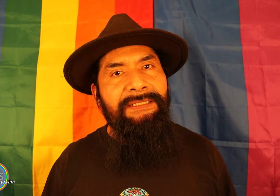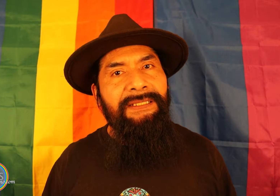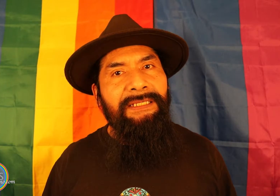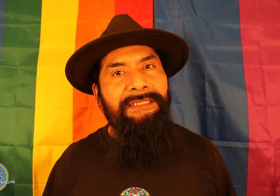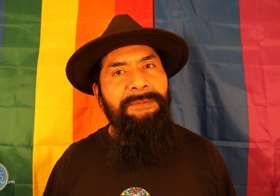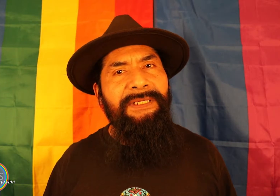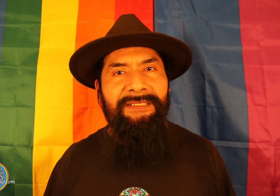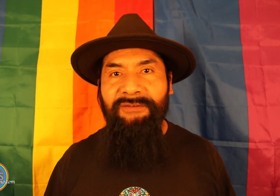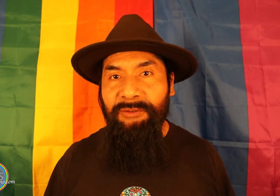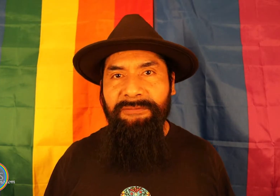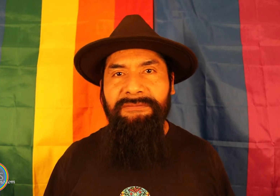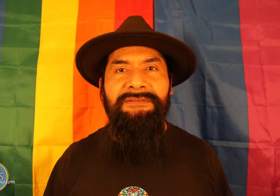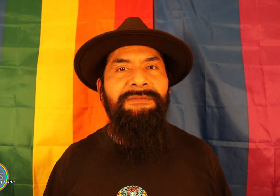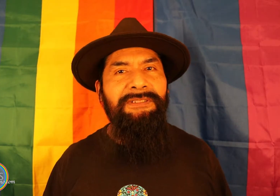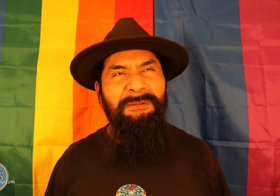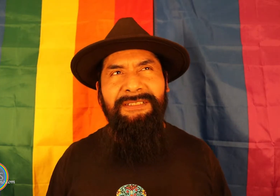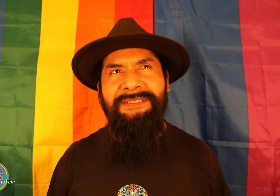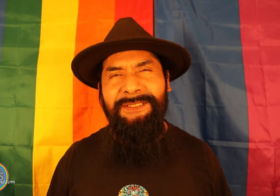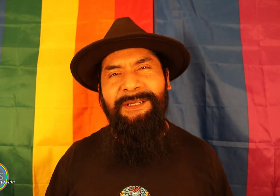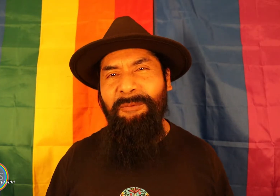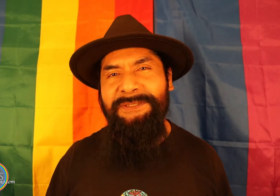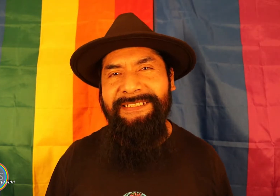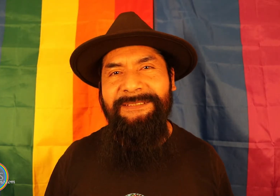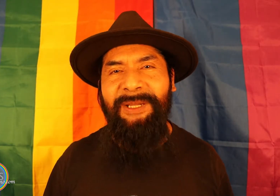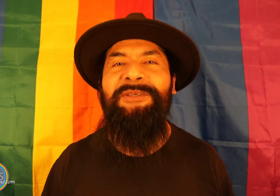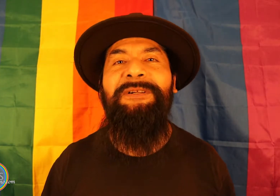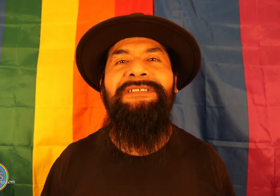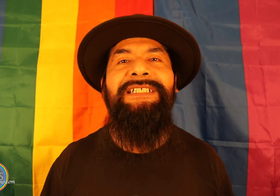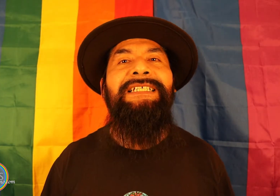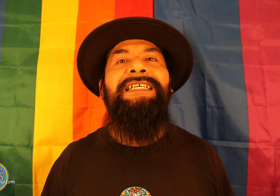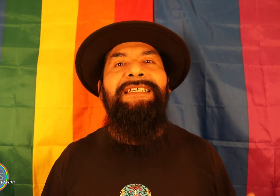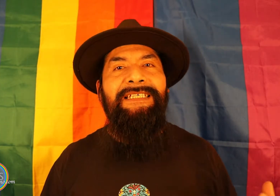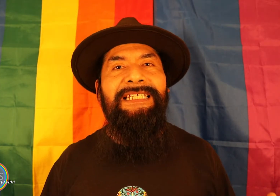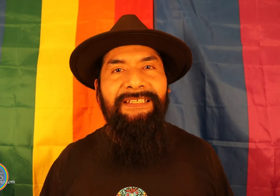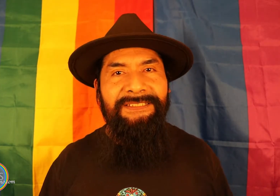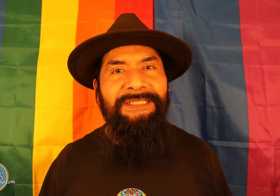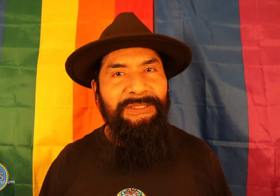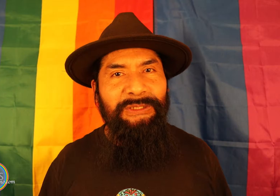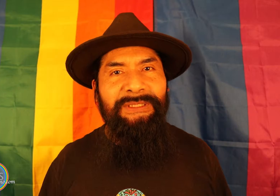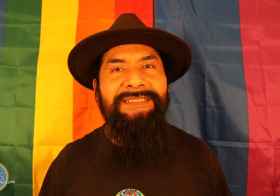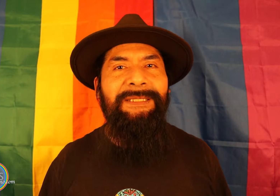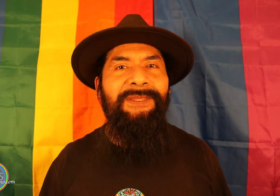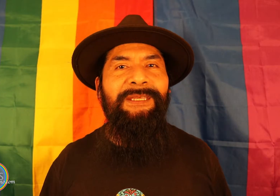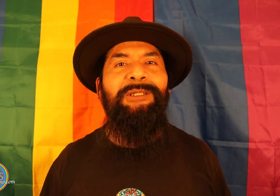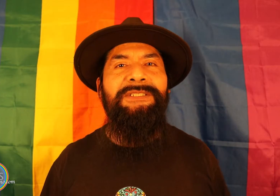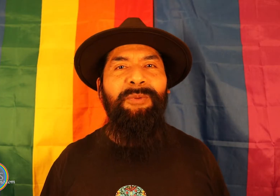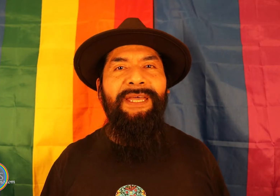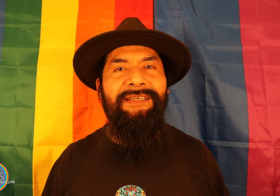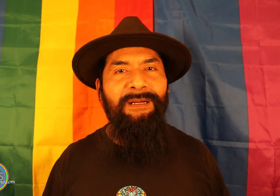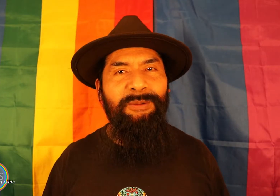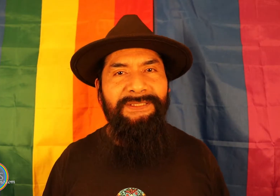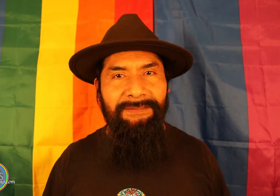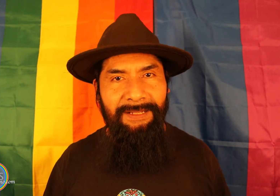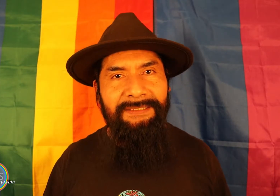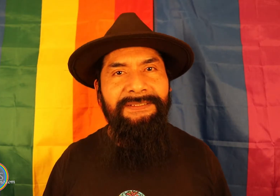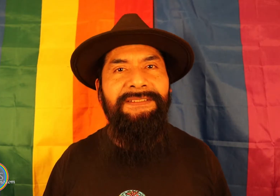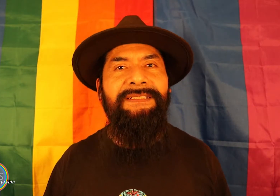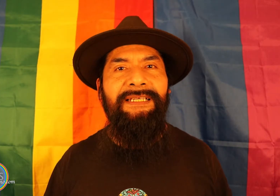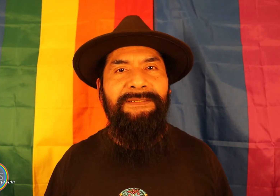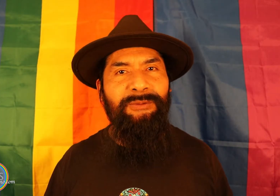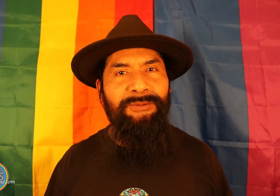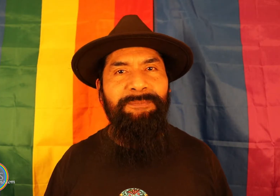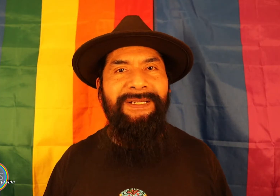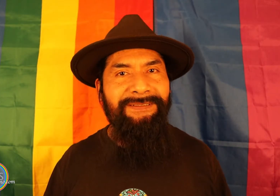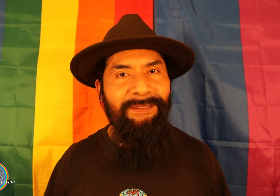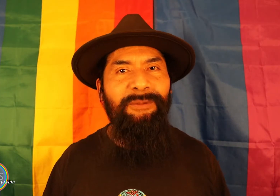Socialista y de Liberación, creo que así se traduce en español. En la descripción de este video les voy a dejar los enlaces